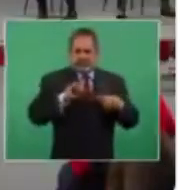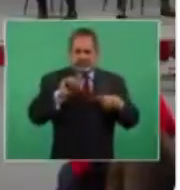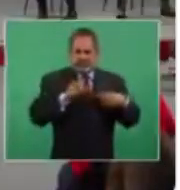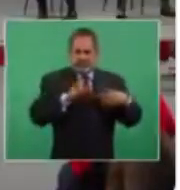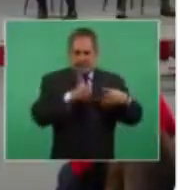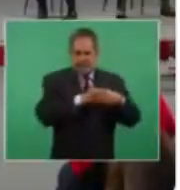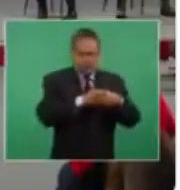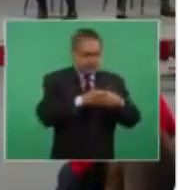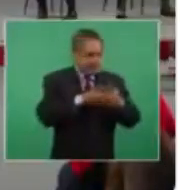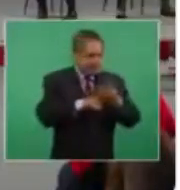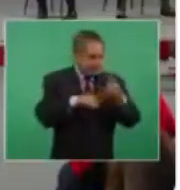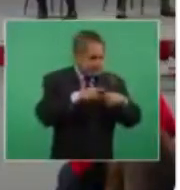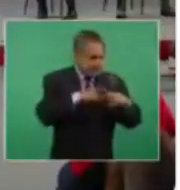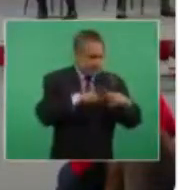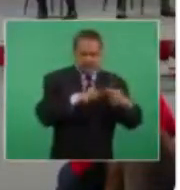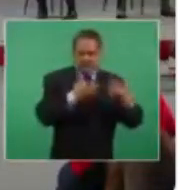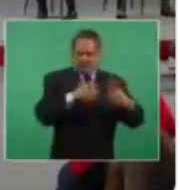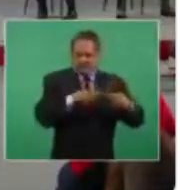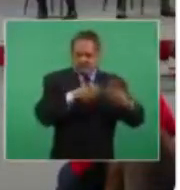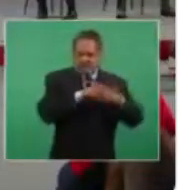de empresas,